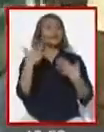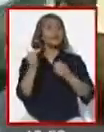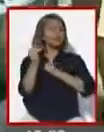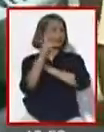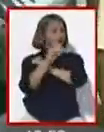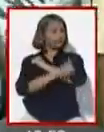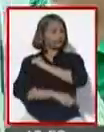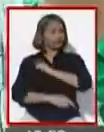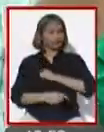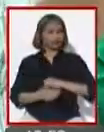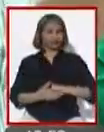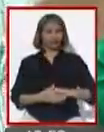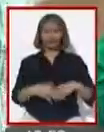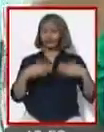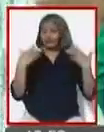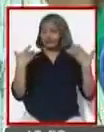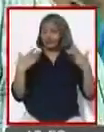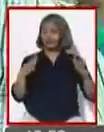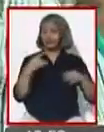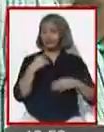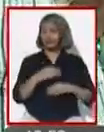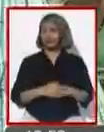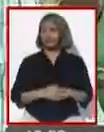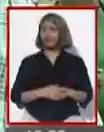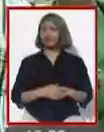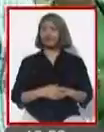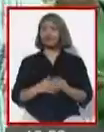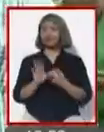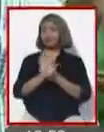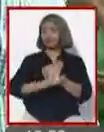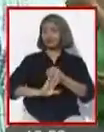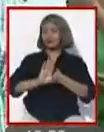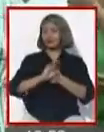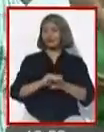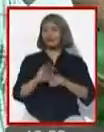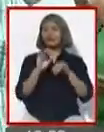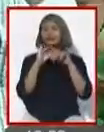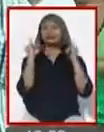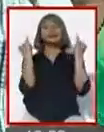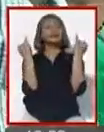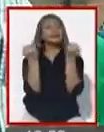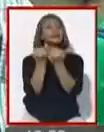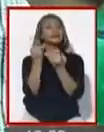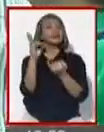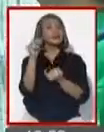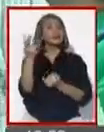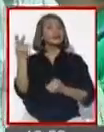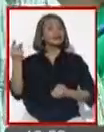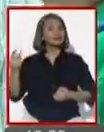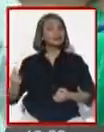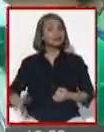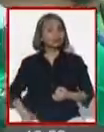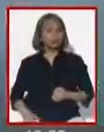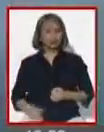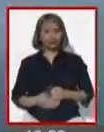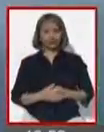a chicotearlo. Ya está bueno, estamos aquí para defender la institucionalidad, no a los perros